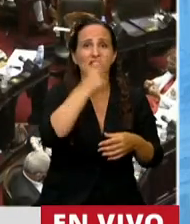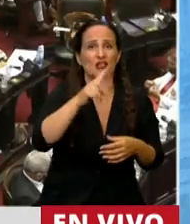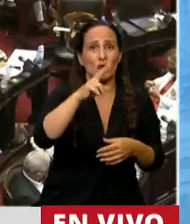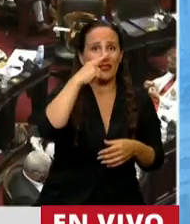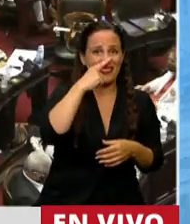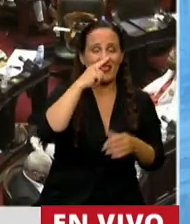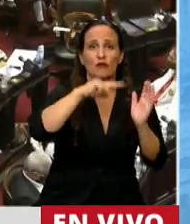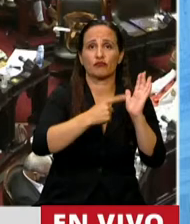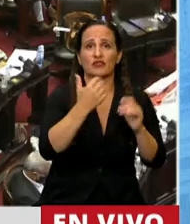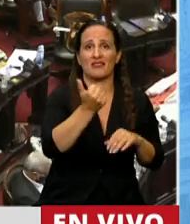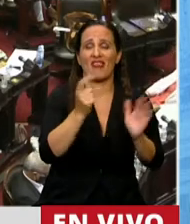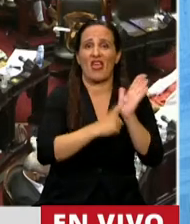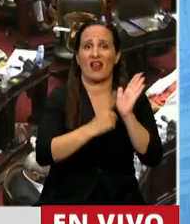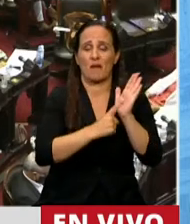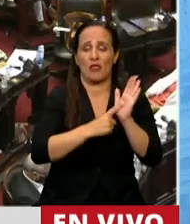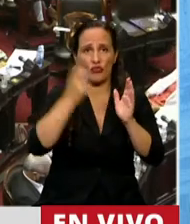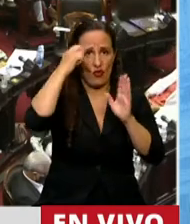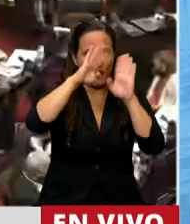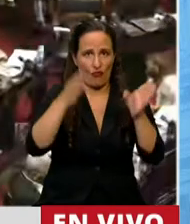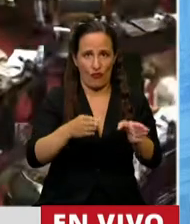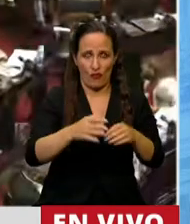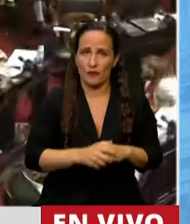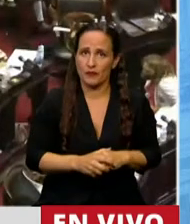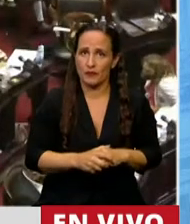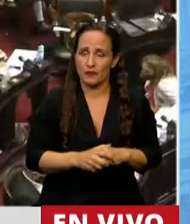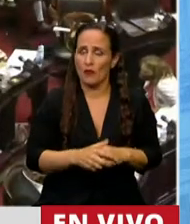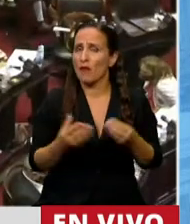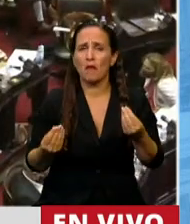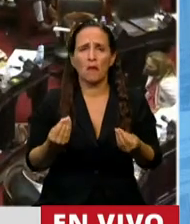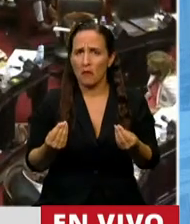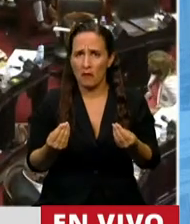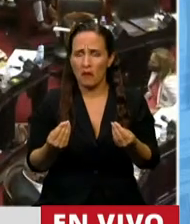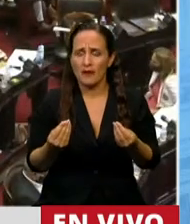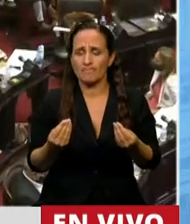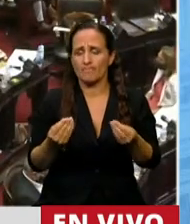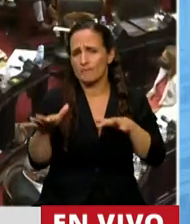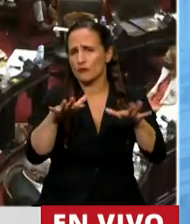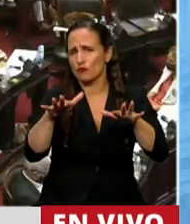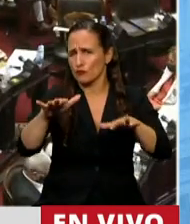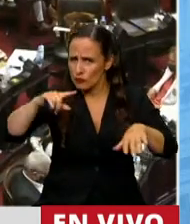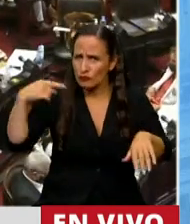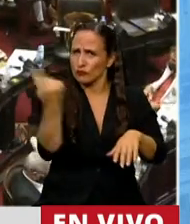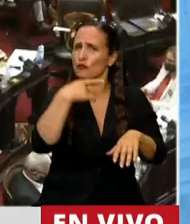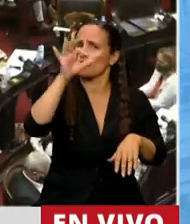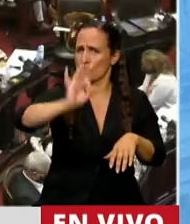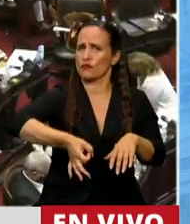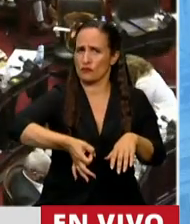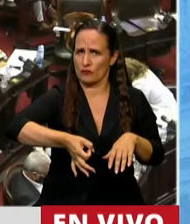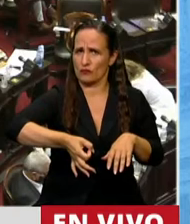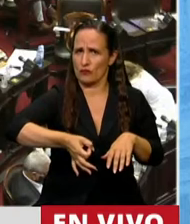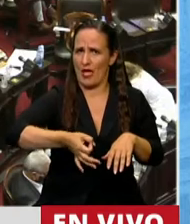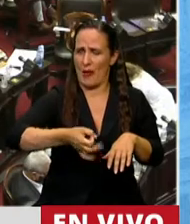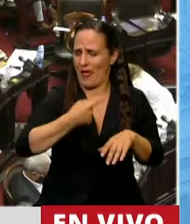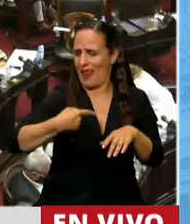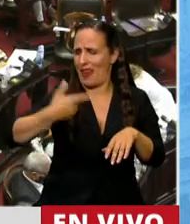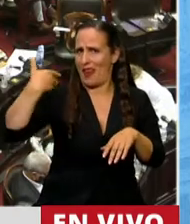127, inciso 6 de nuestro reglamento, en virtud de los hechos que son de público y notorio conocimiento en las